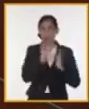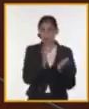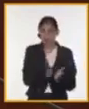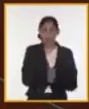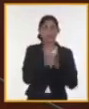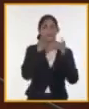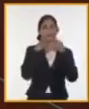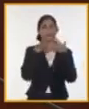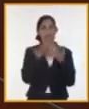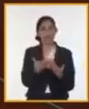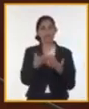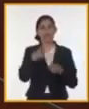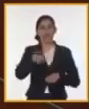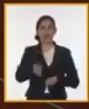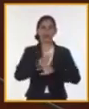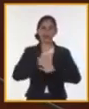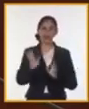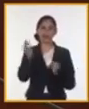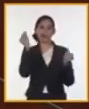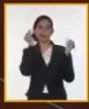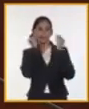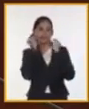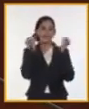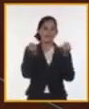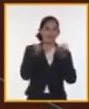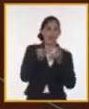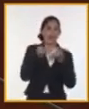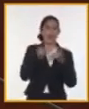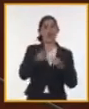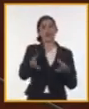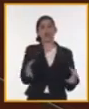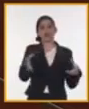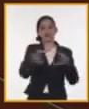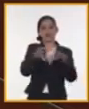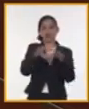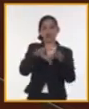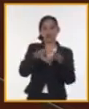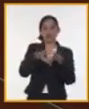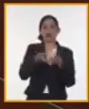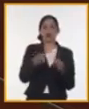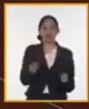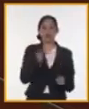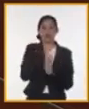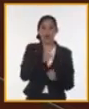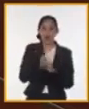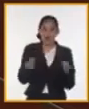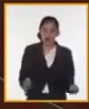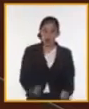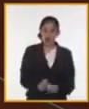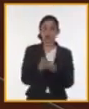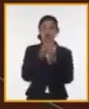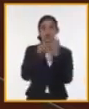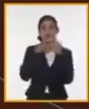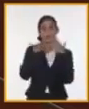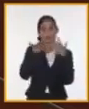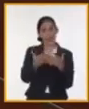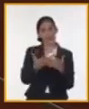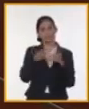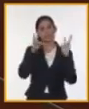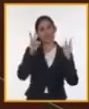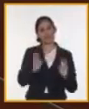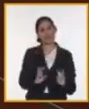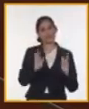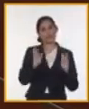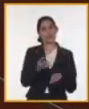mejores condiciones para trabajar entre todos con integralidad, sobre todo en los temas de prevención, que